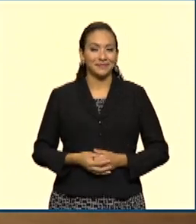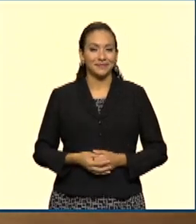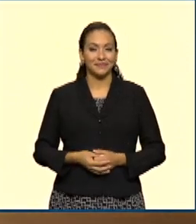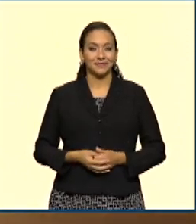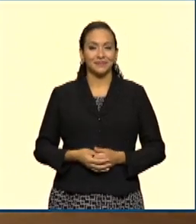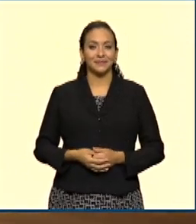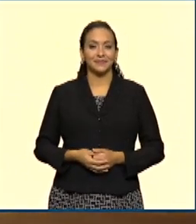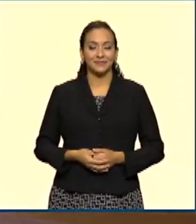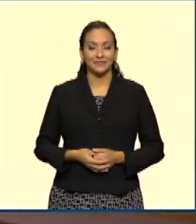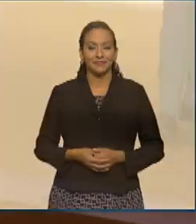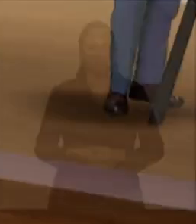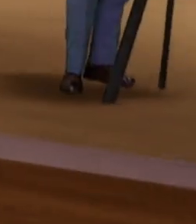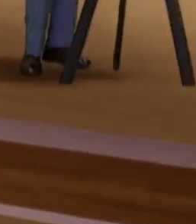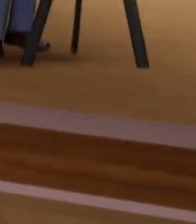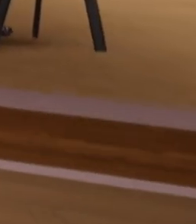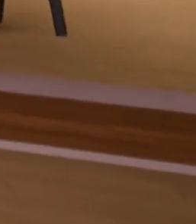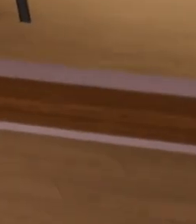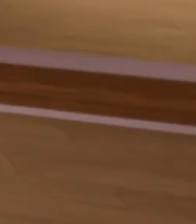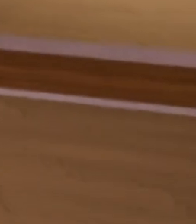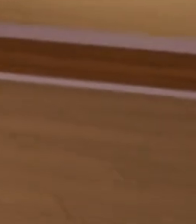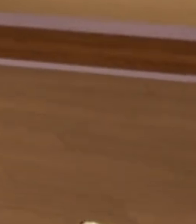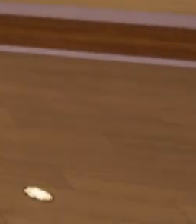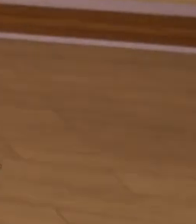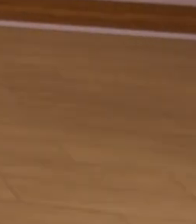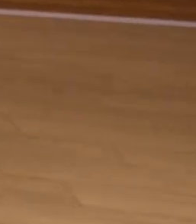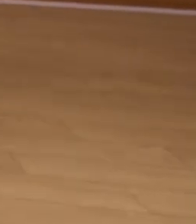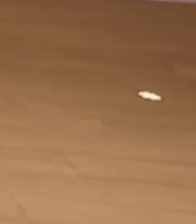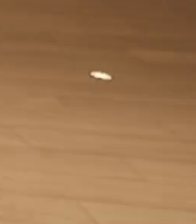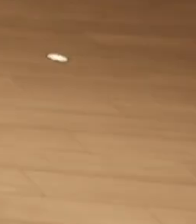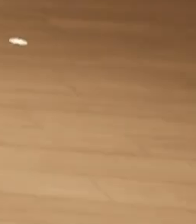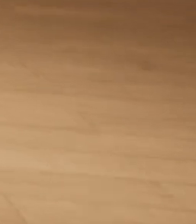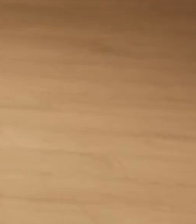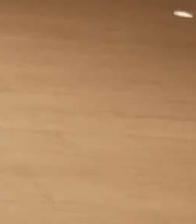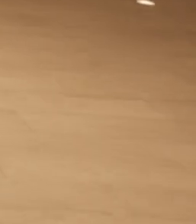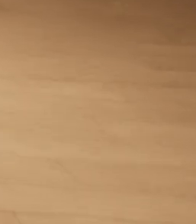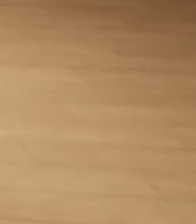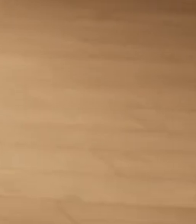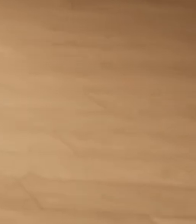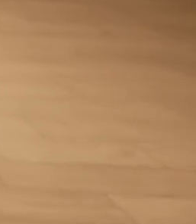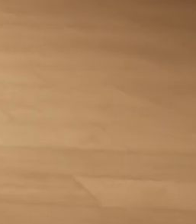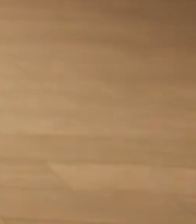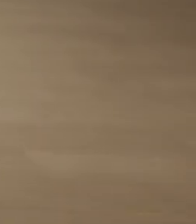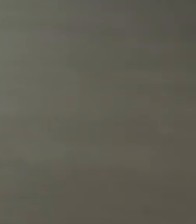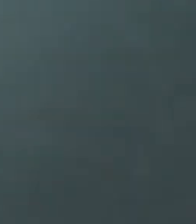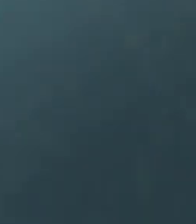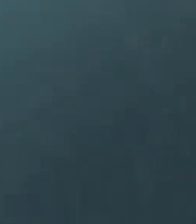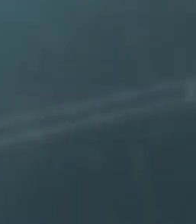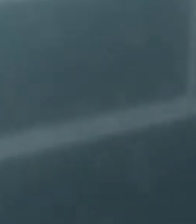bien.